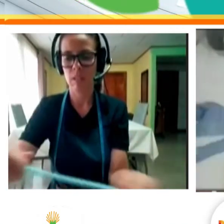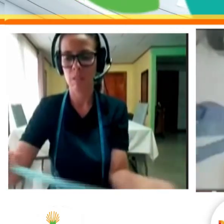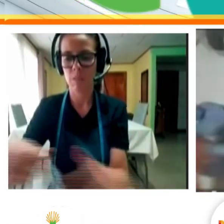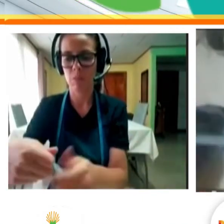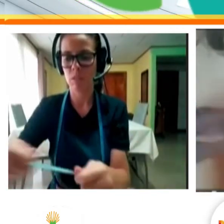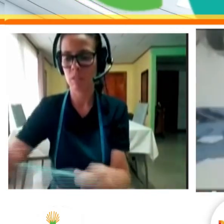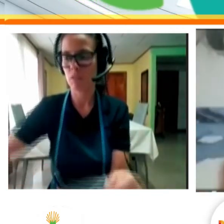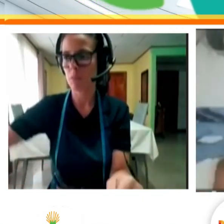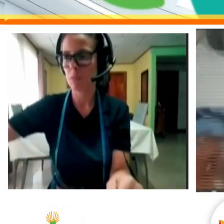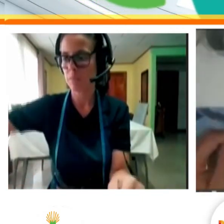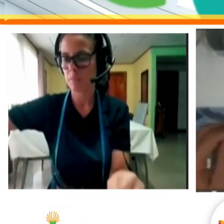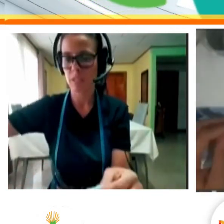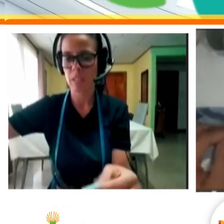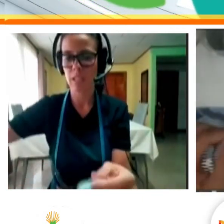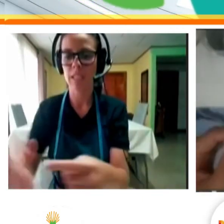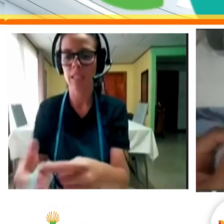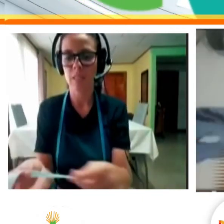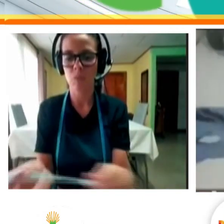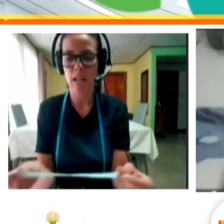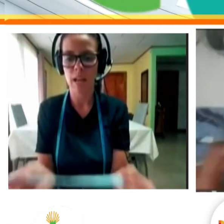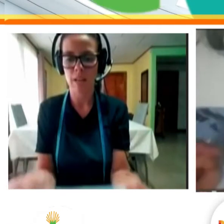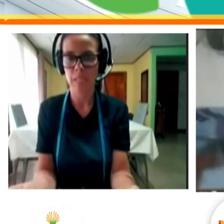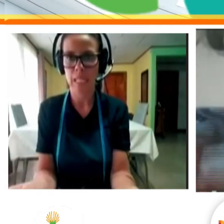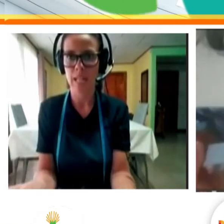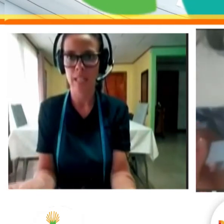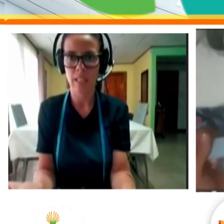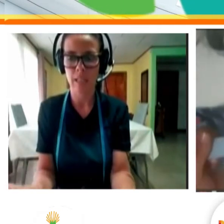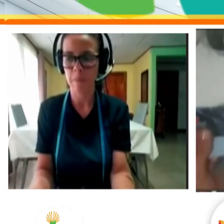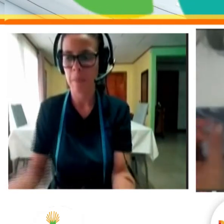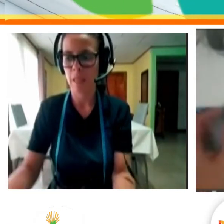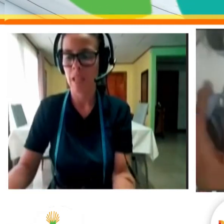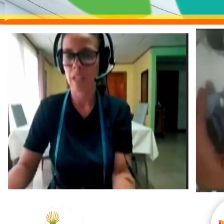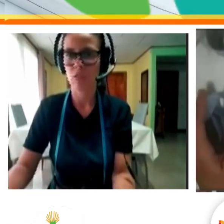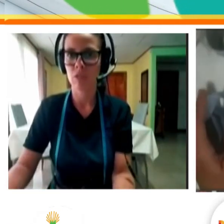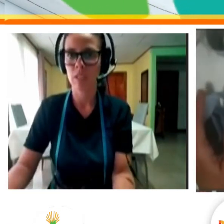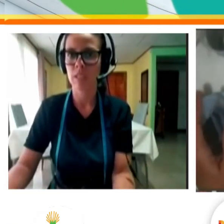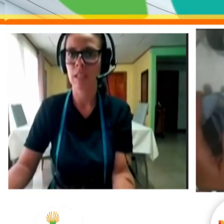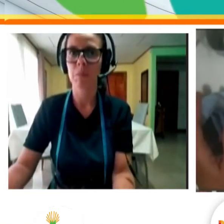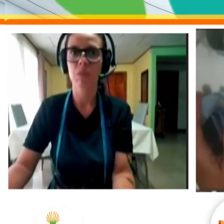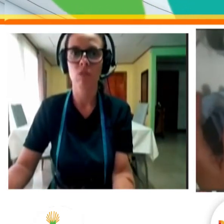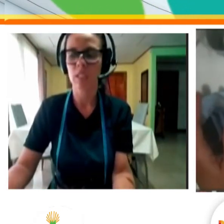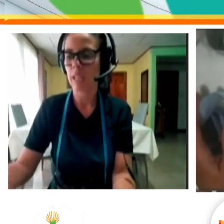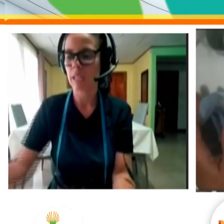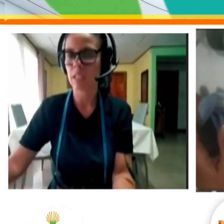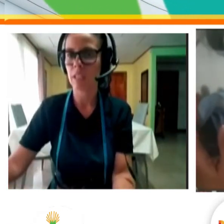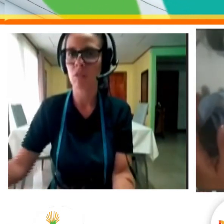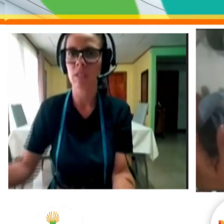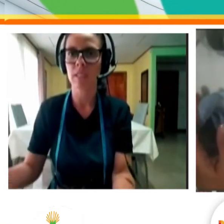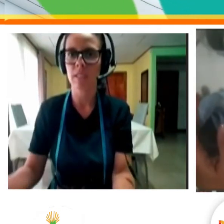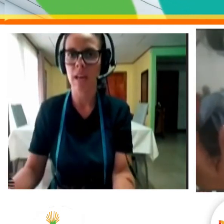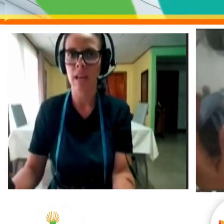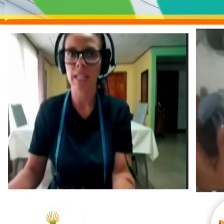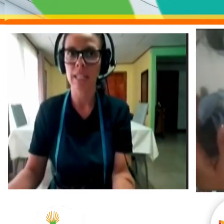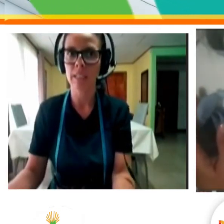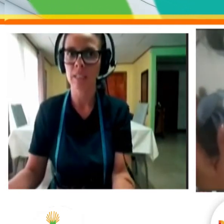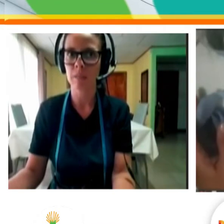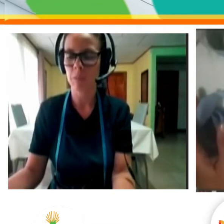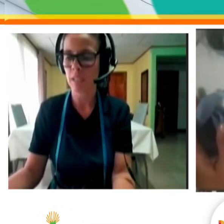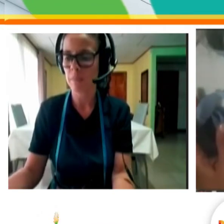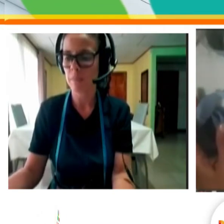la limpiamos de esta forma y ya tenemos la tira. Entonces ya mi pistolita de silicón está